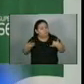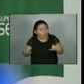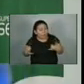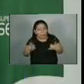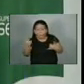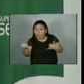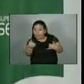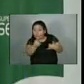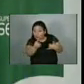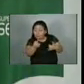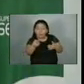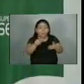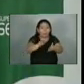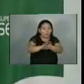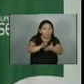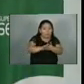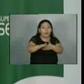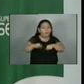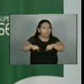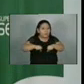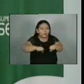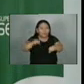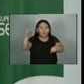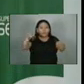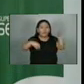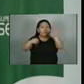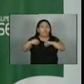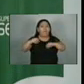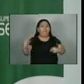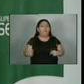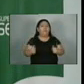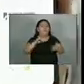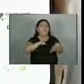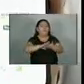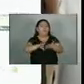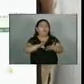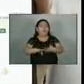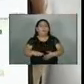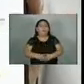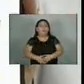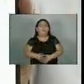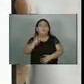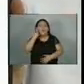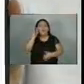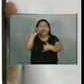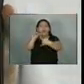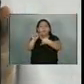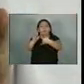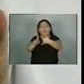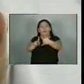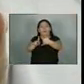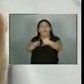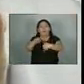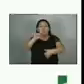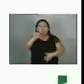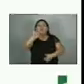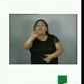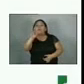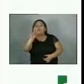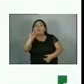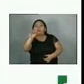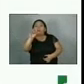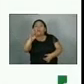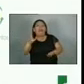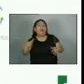para los clientes de Super Selectos, para facilitar su pago como un nuevo medio digital. La eCard